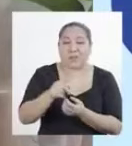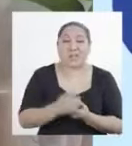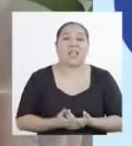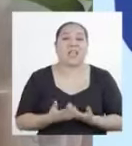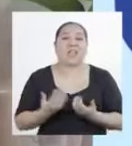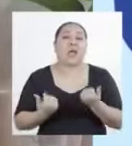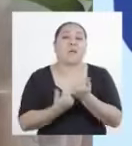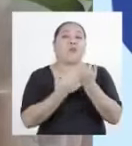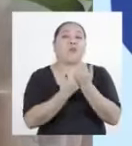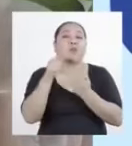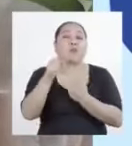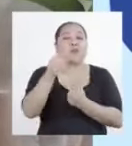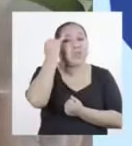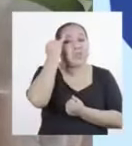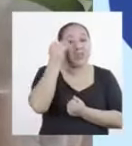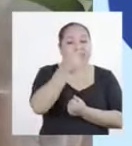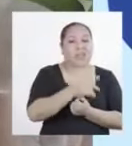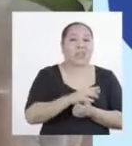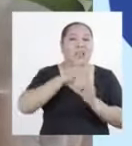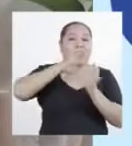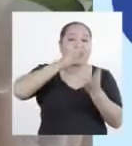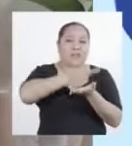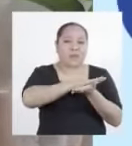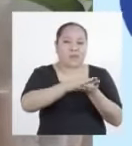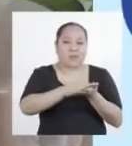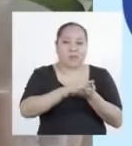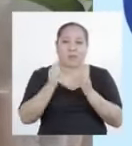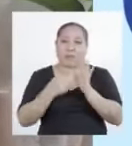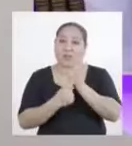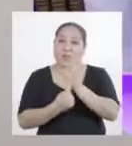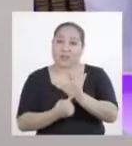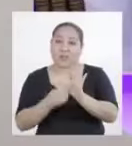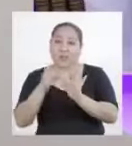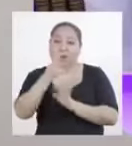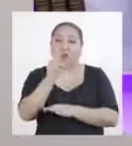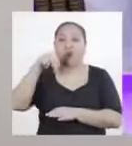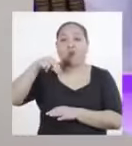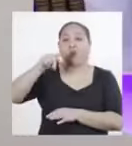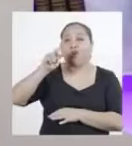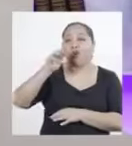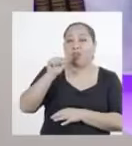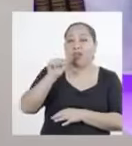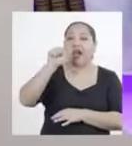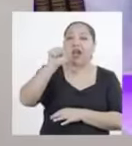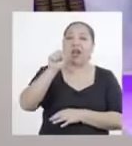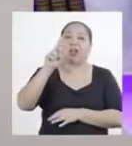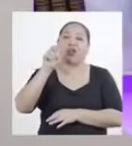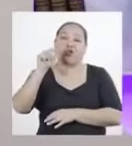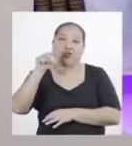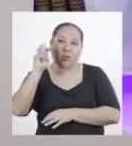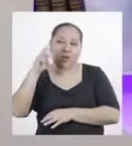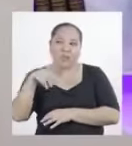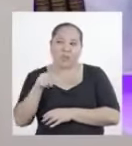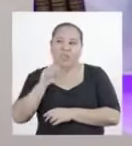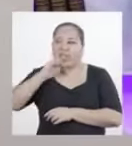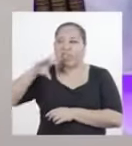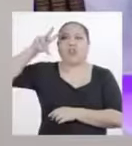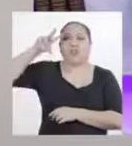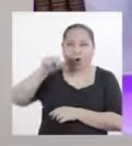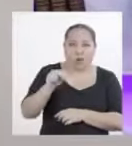porque permite darle solidez a la tesis de que la tierra es plana Pero se presenta el contraargumento para luego